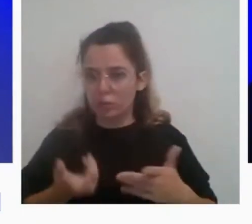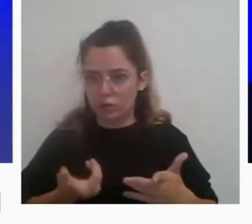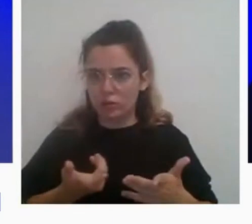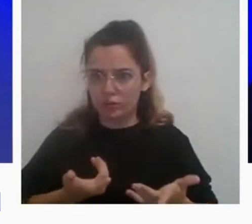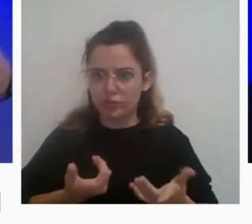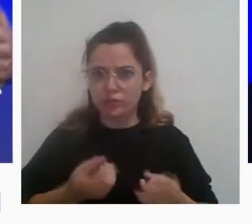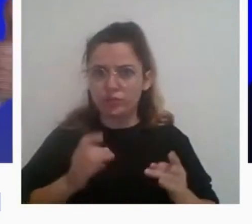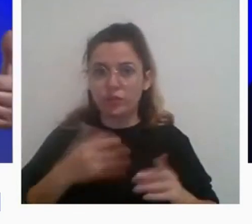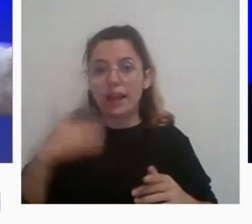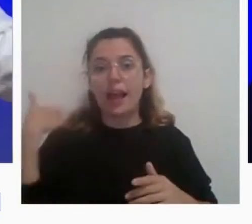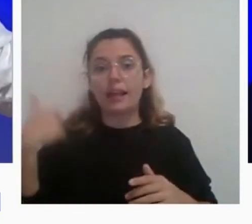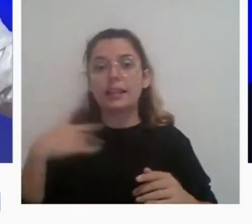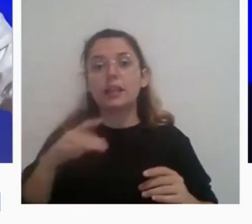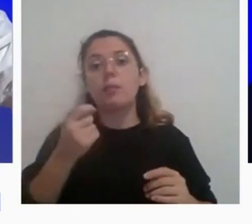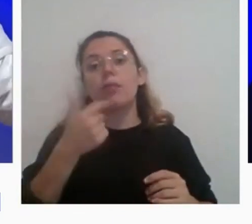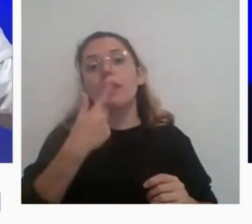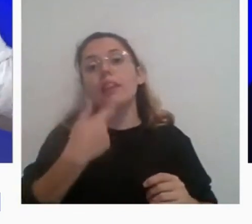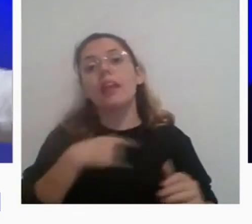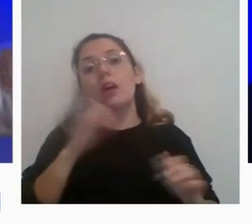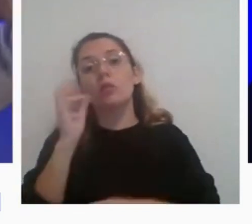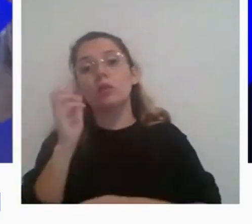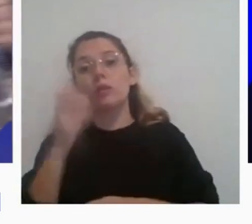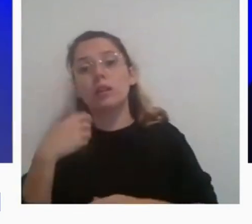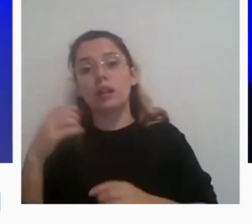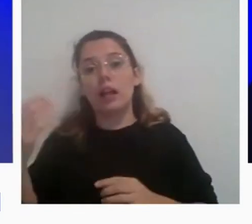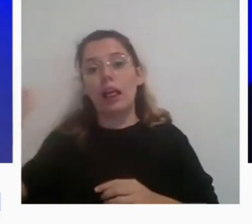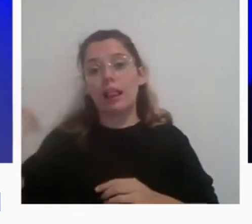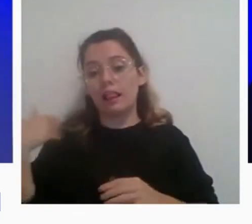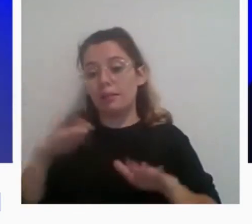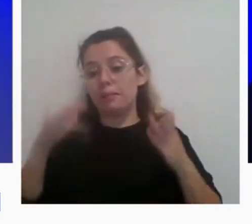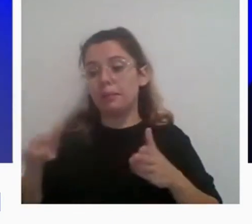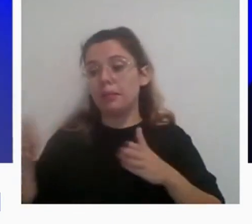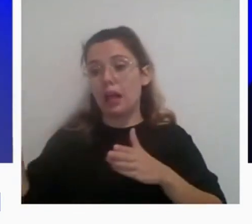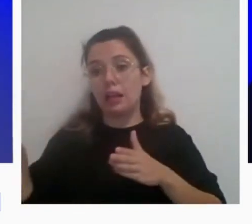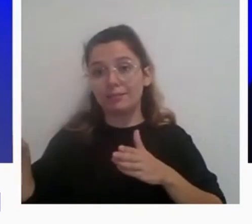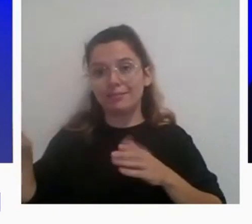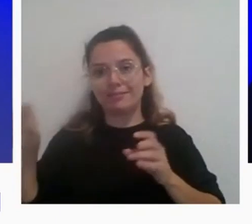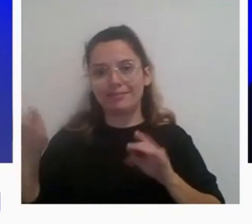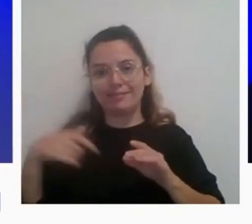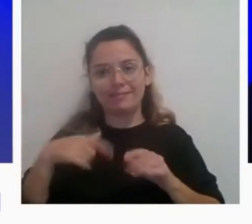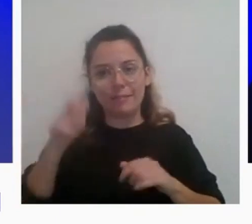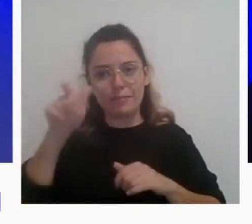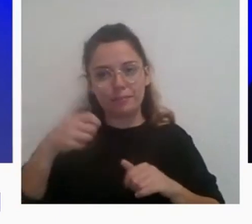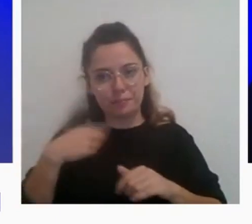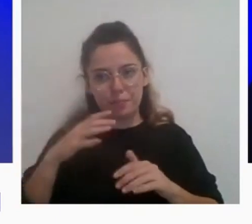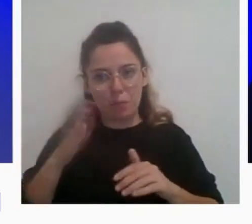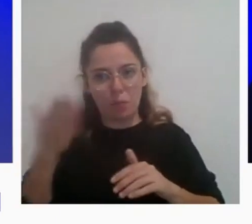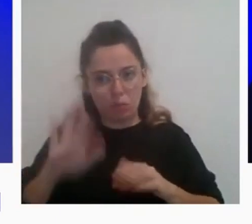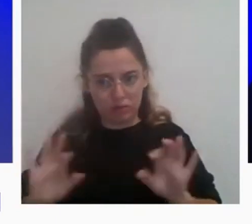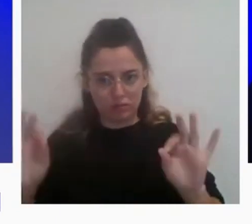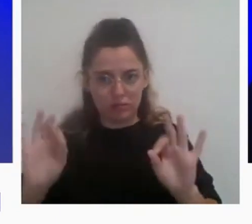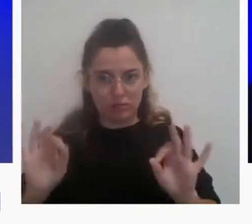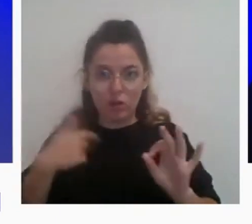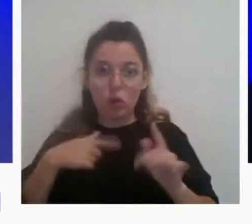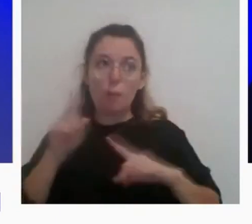ponencia, en mi mesa de al lado es de la guadaña, es decir, estoy constantemente en un filo de solucionador de problemas y sobre todo